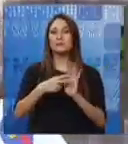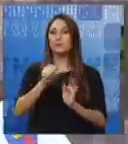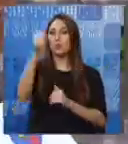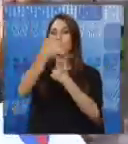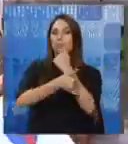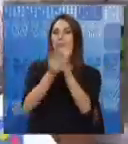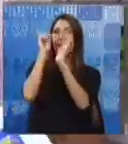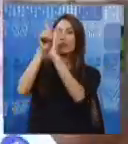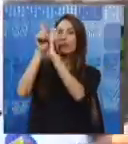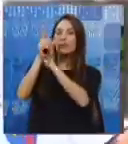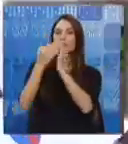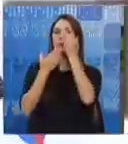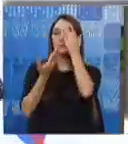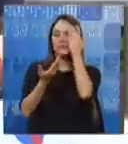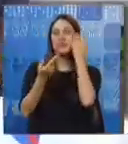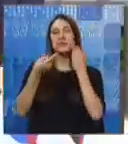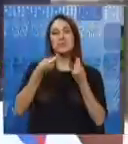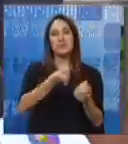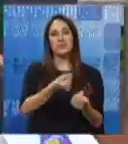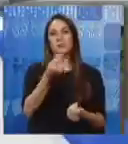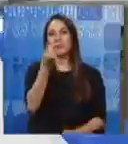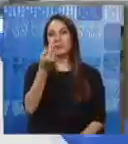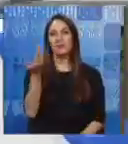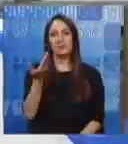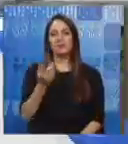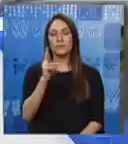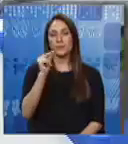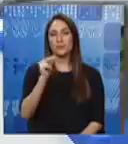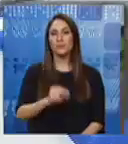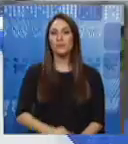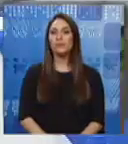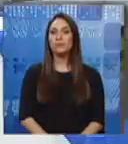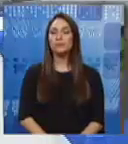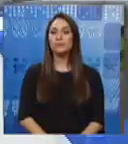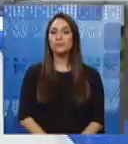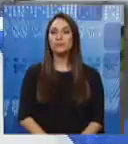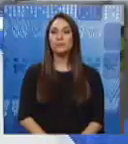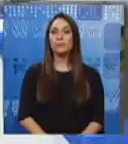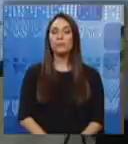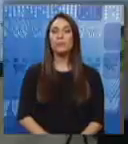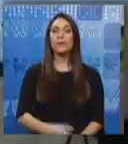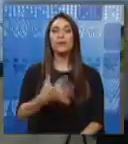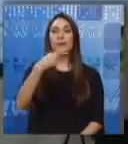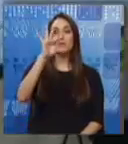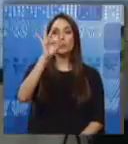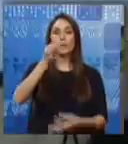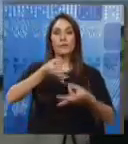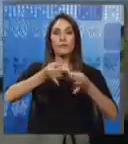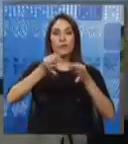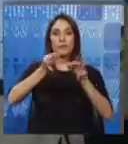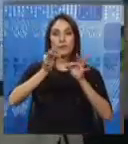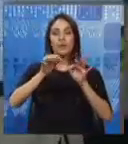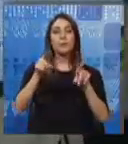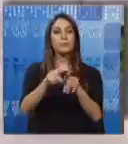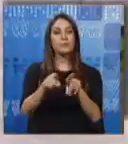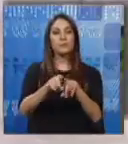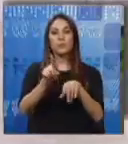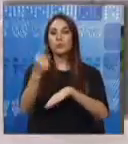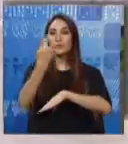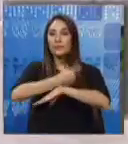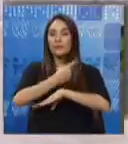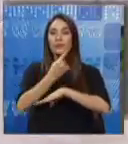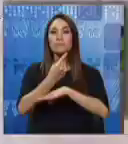República, tener capitales, inversiones, plata en paraísos fiscales. La consulta se realizará el 19 de febrero, el mismo día de las